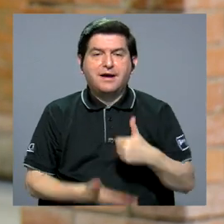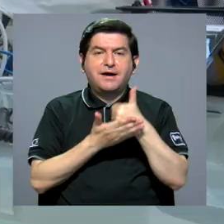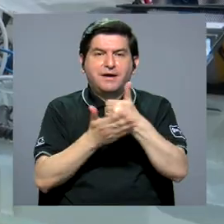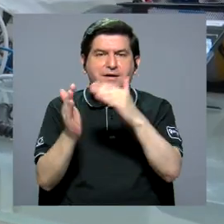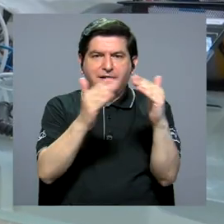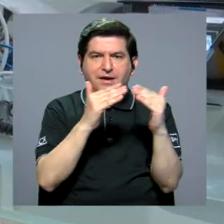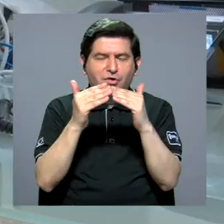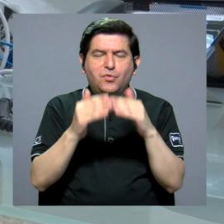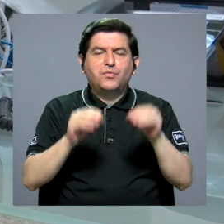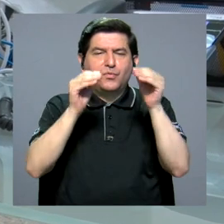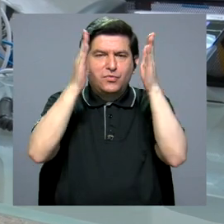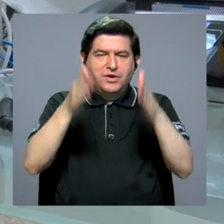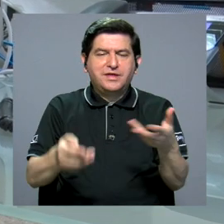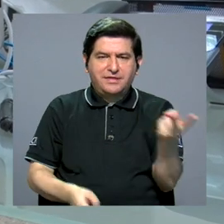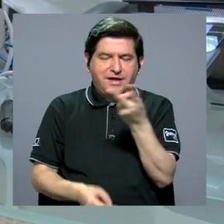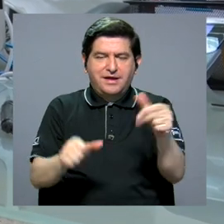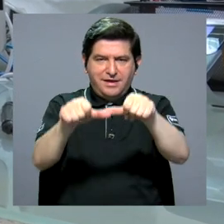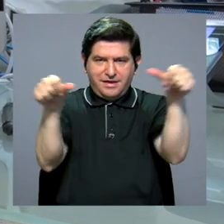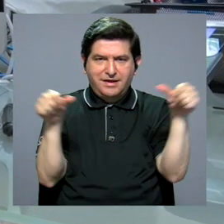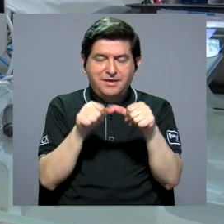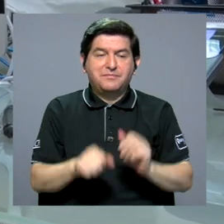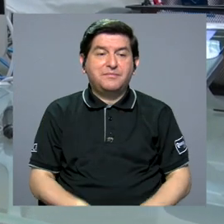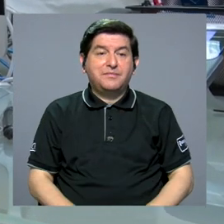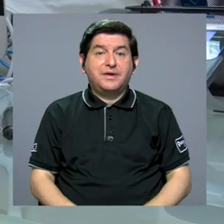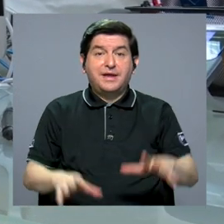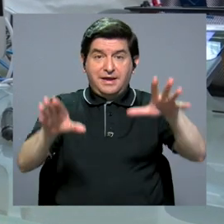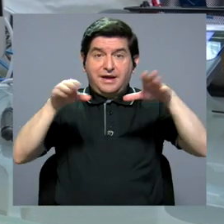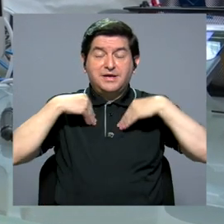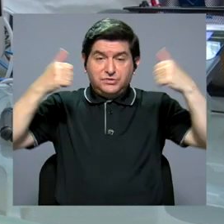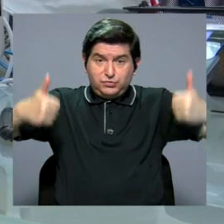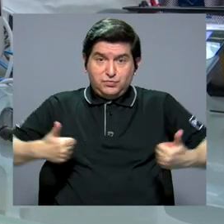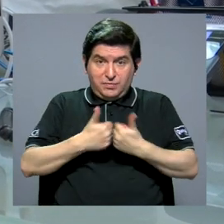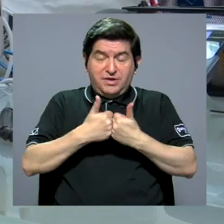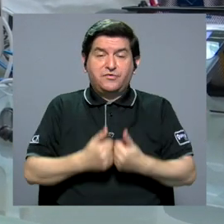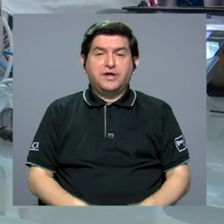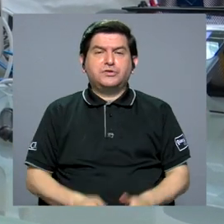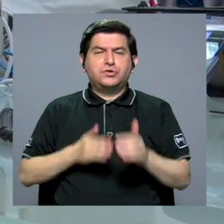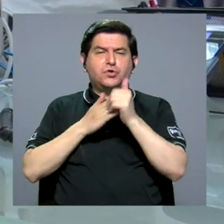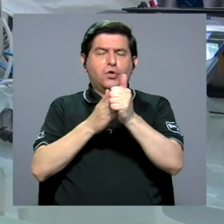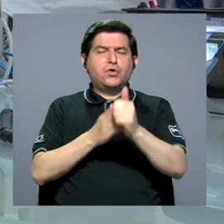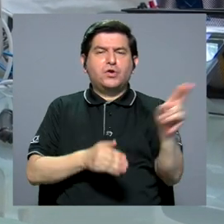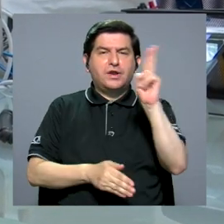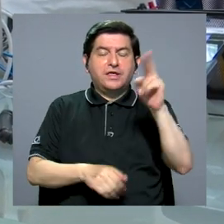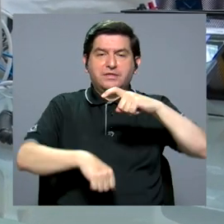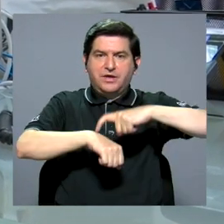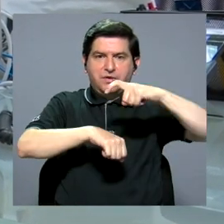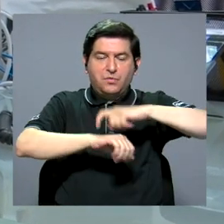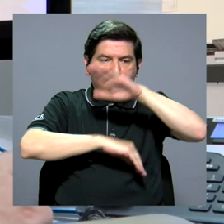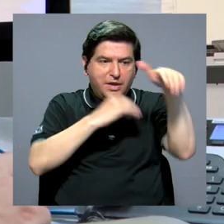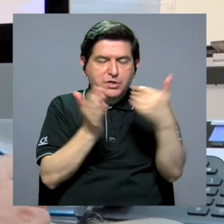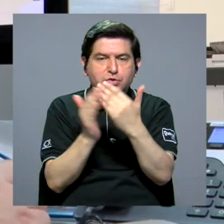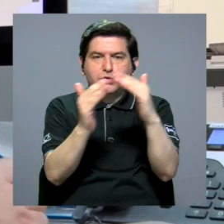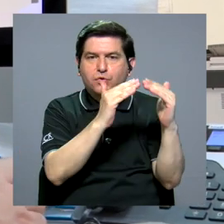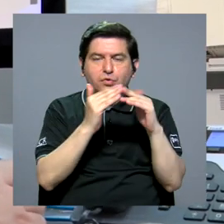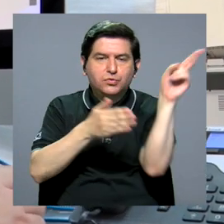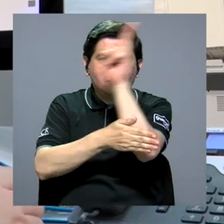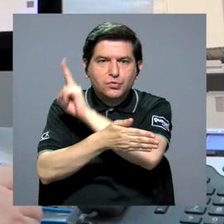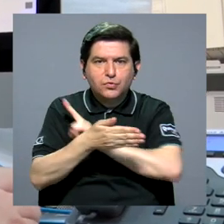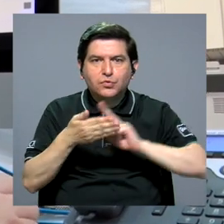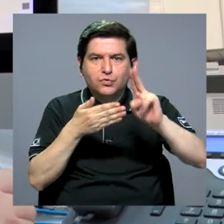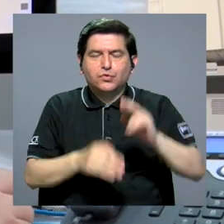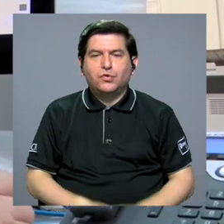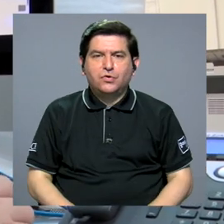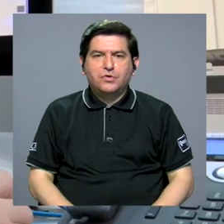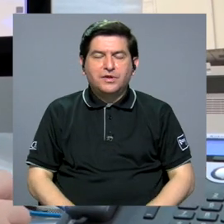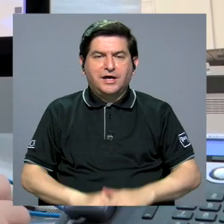METICS es poder ayudar a la comunidad docente en esas áreas. Mena asume el desafío de liderar esta unidad en un momento en el que toda la